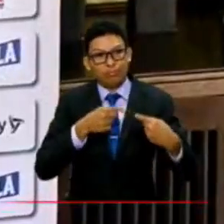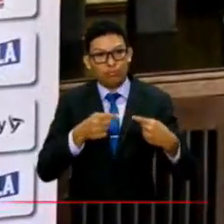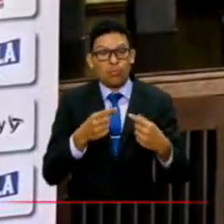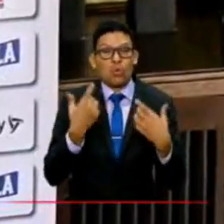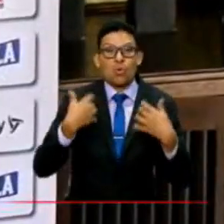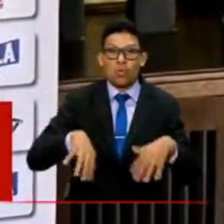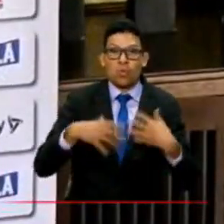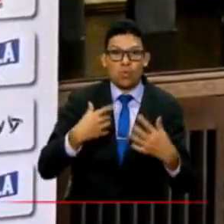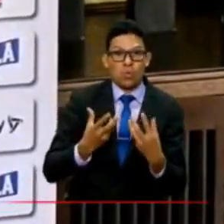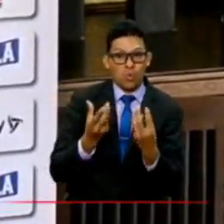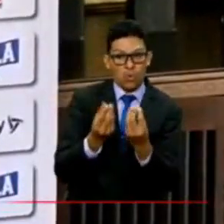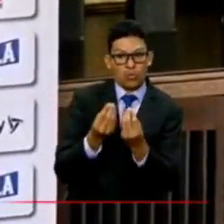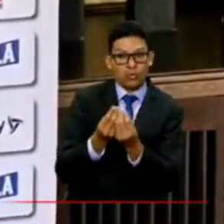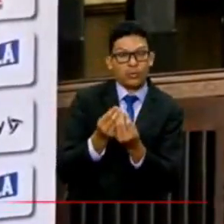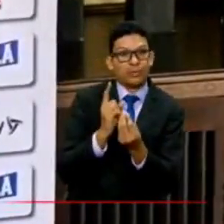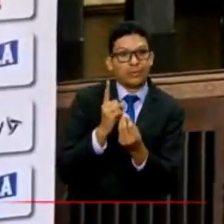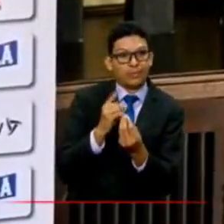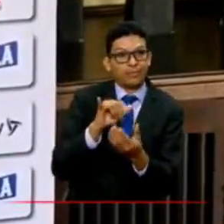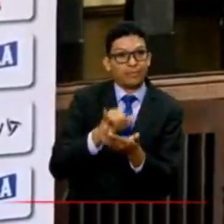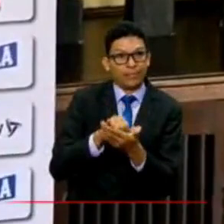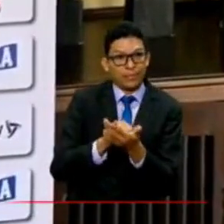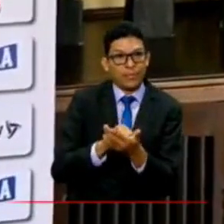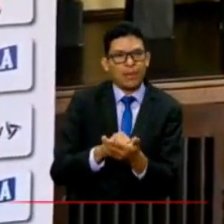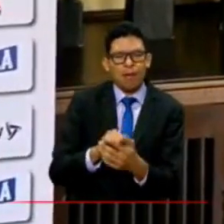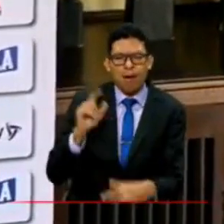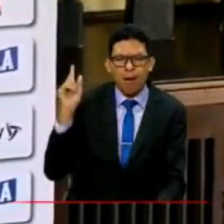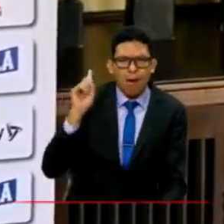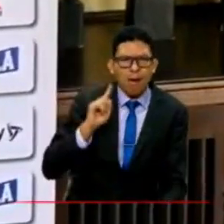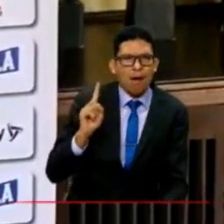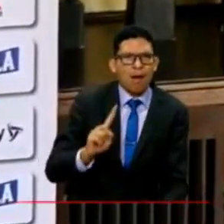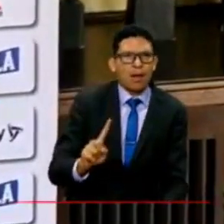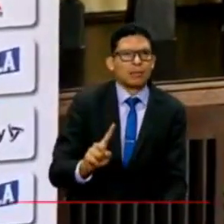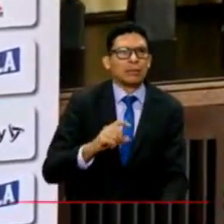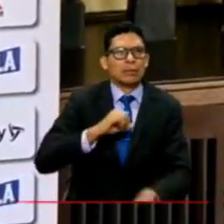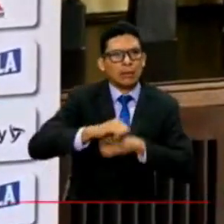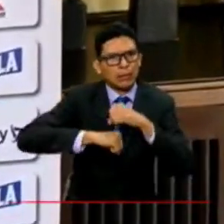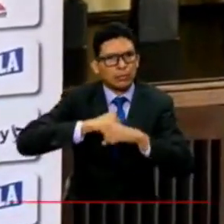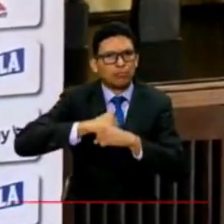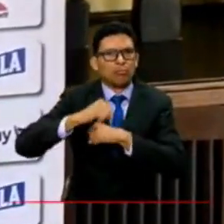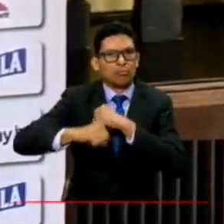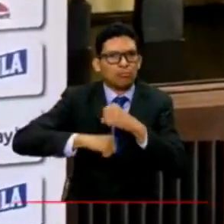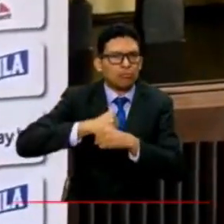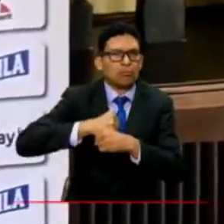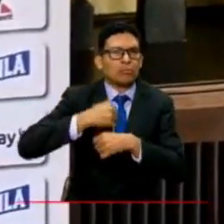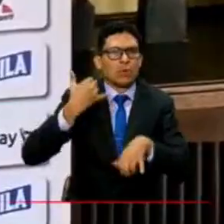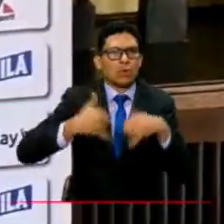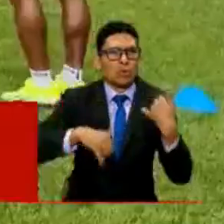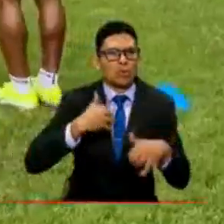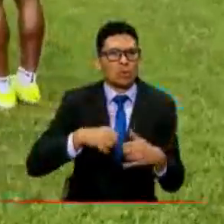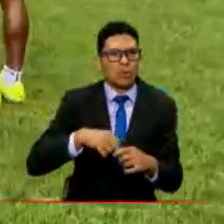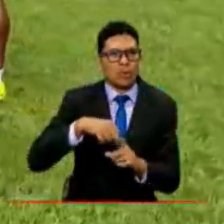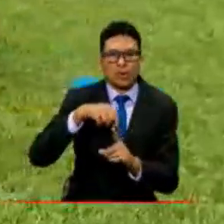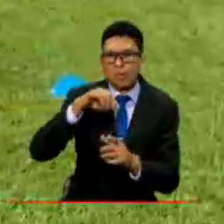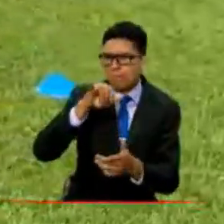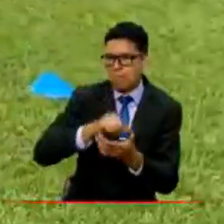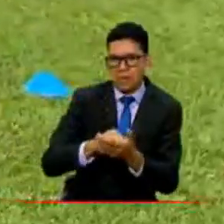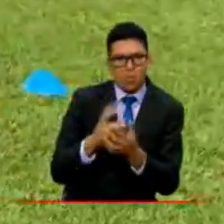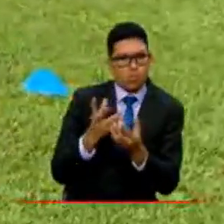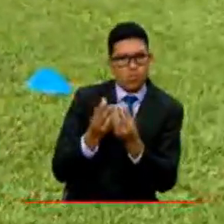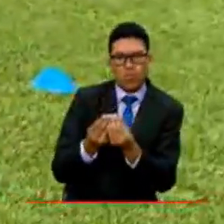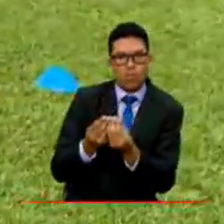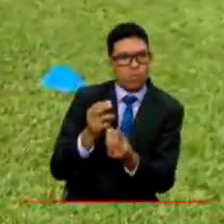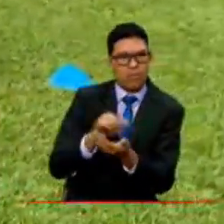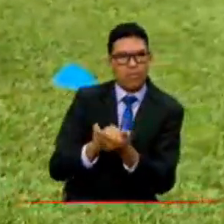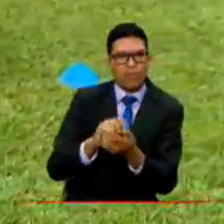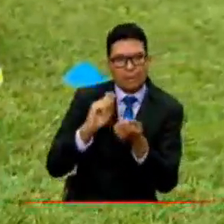equipo, un equipo que ya hace varios años que viene jugando prácticamente con el mismo plantel,